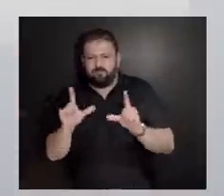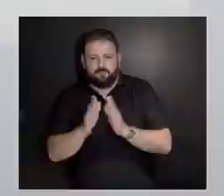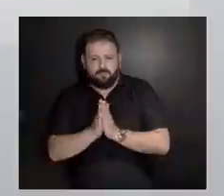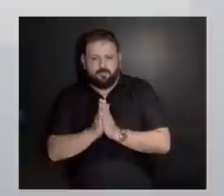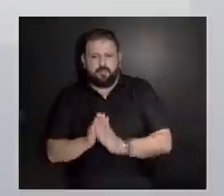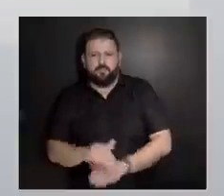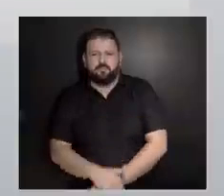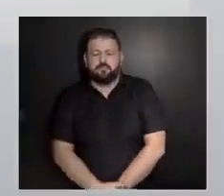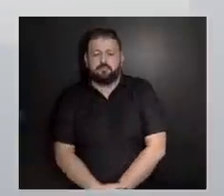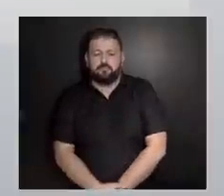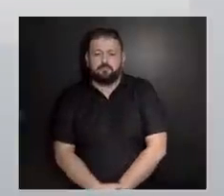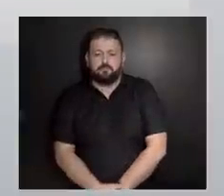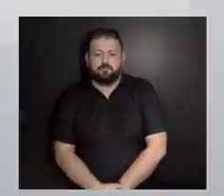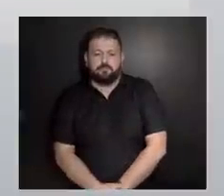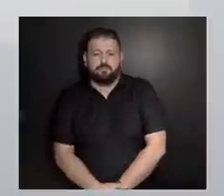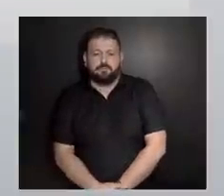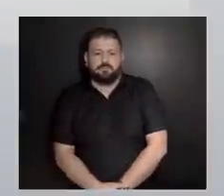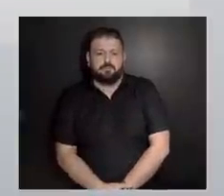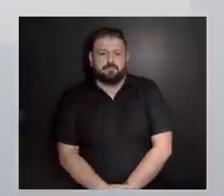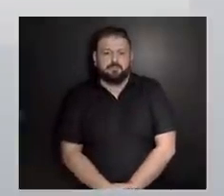favor.